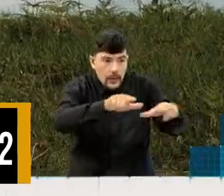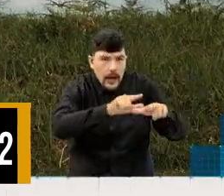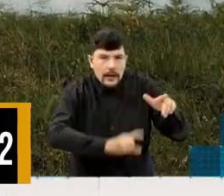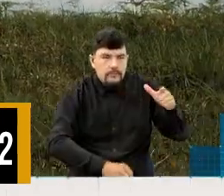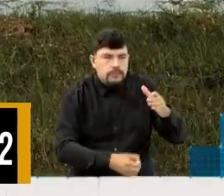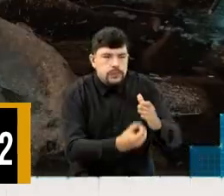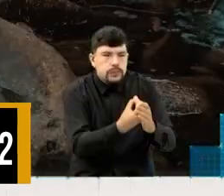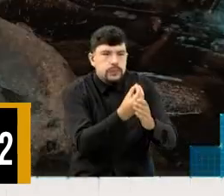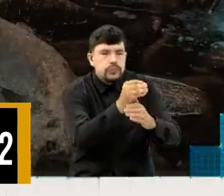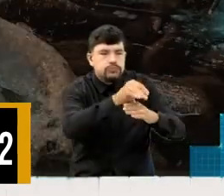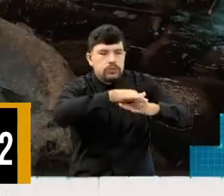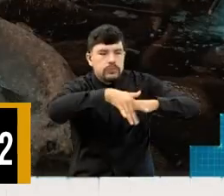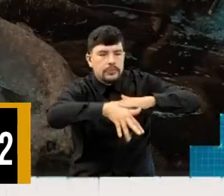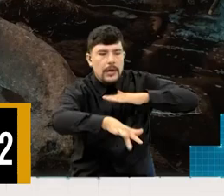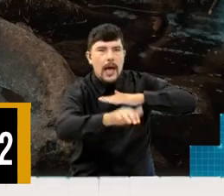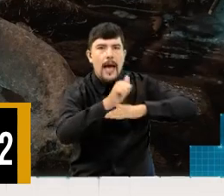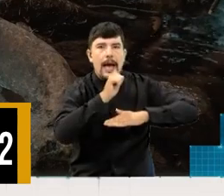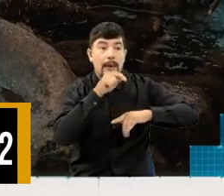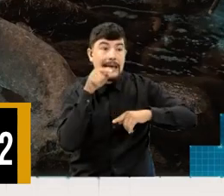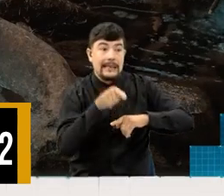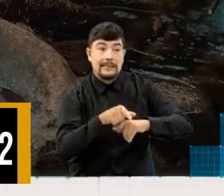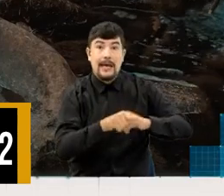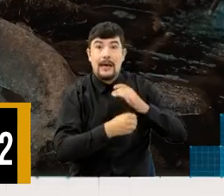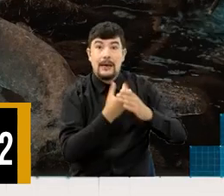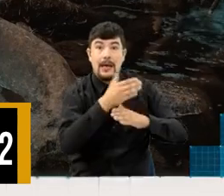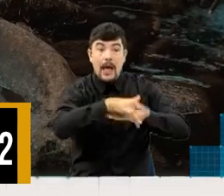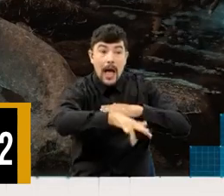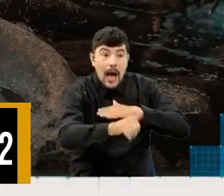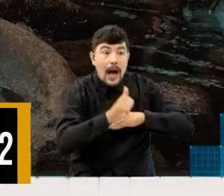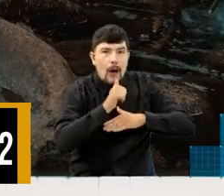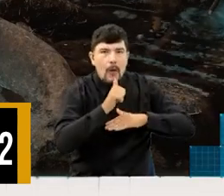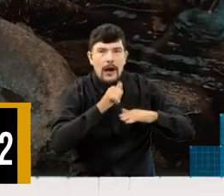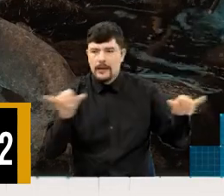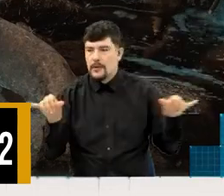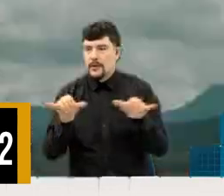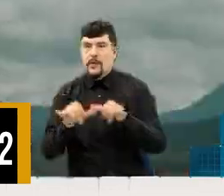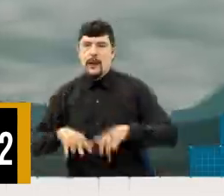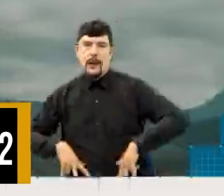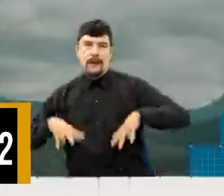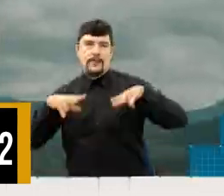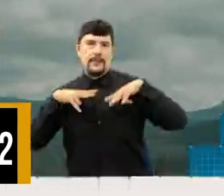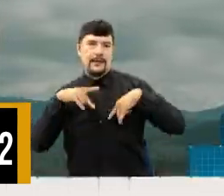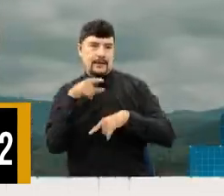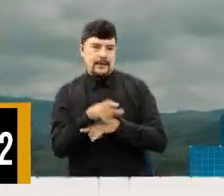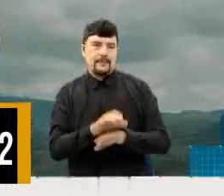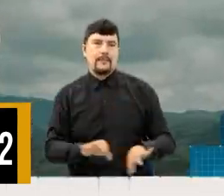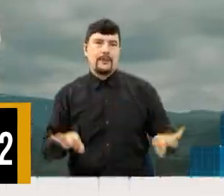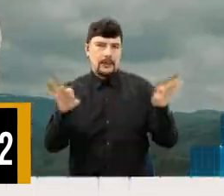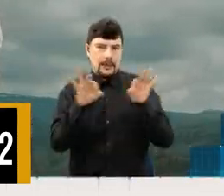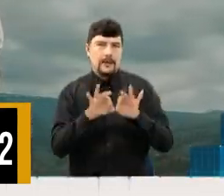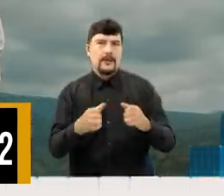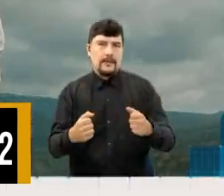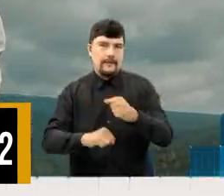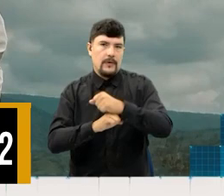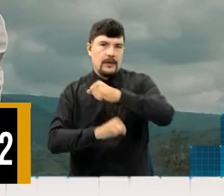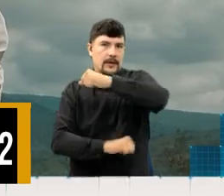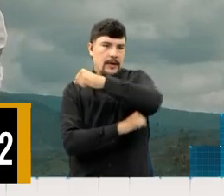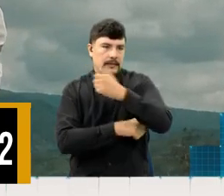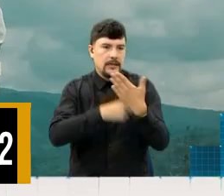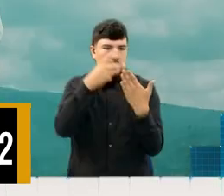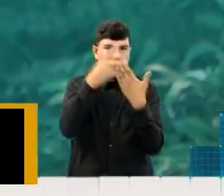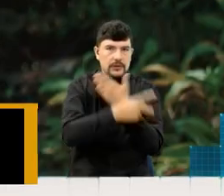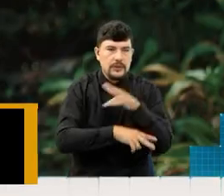las familias se forman en proyectos productivos para sus tierras, que fortalecen su economía. La mayoría